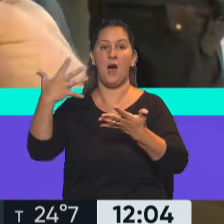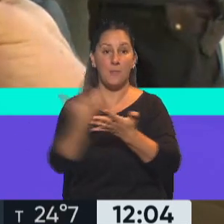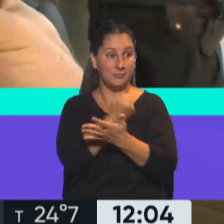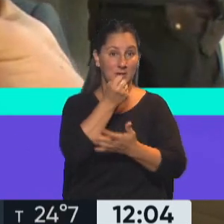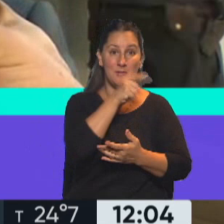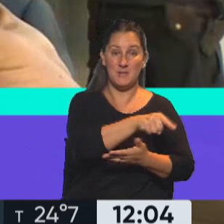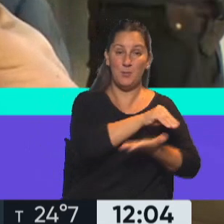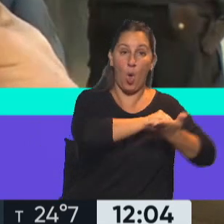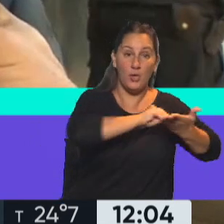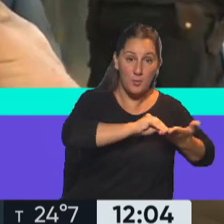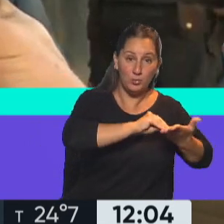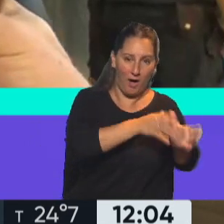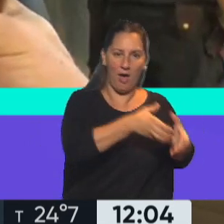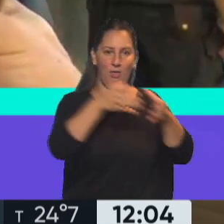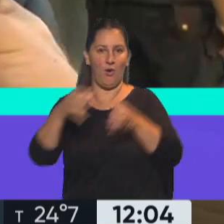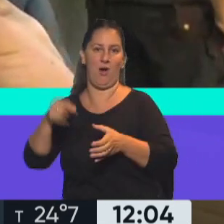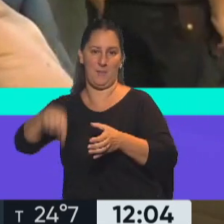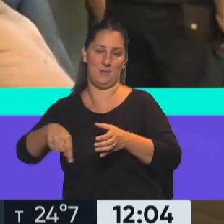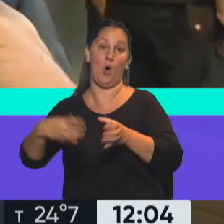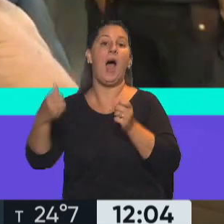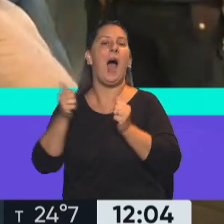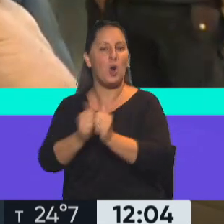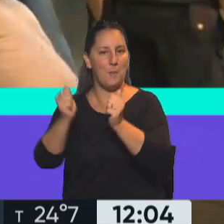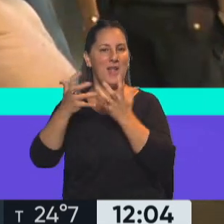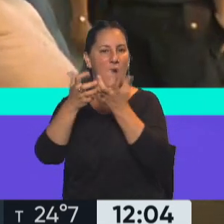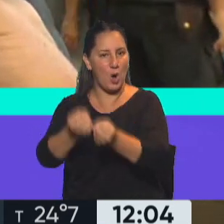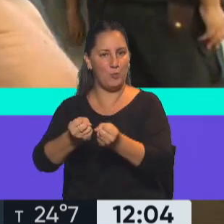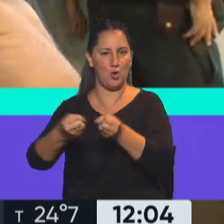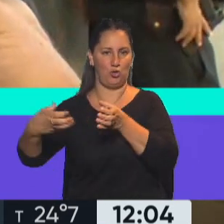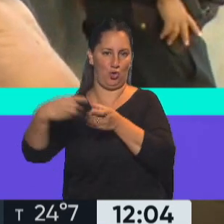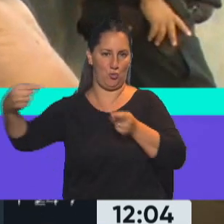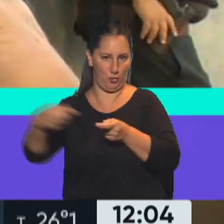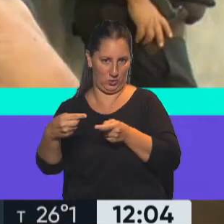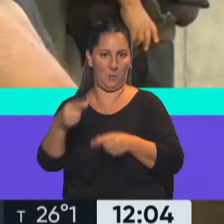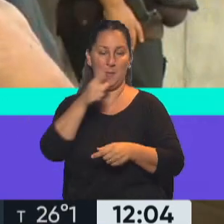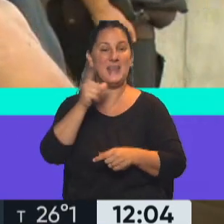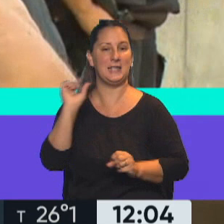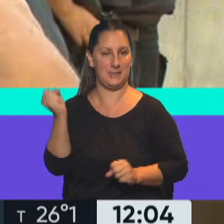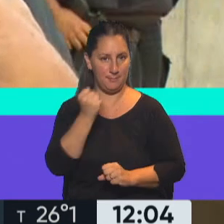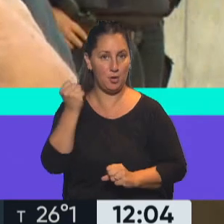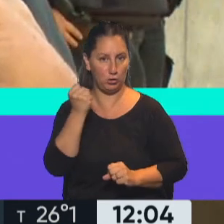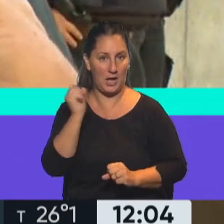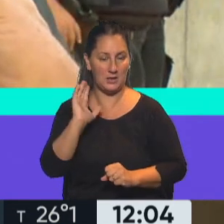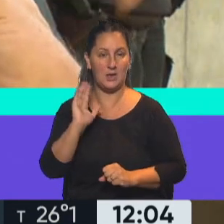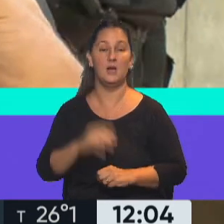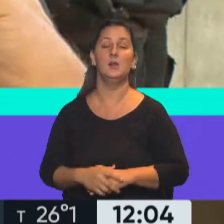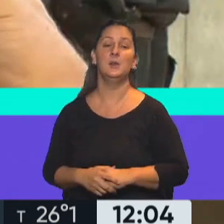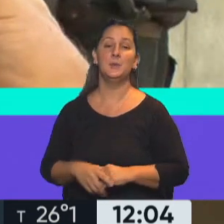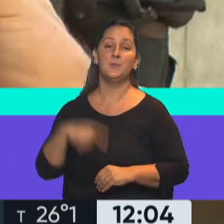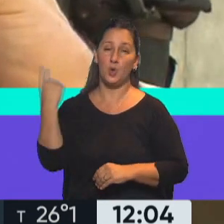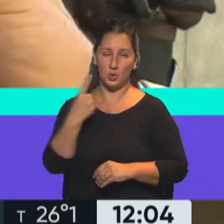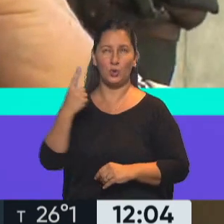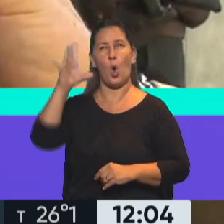diputado, acompañamiento de la oposición, lo cual me parece sumamente importante entender que, si bien podremos